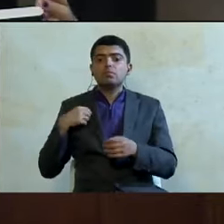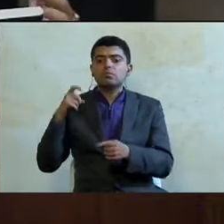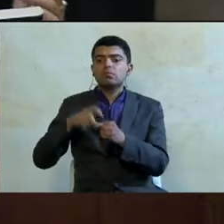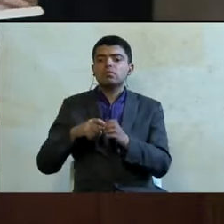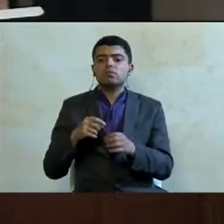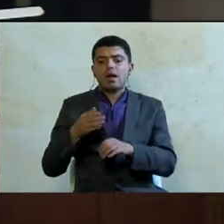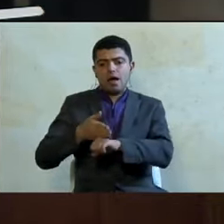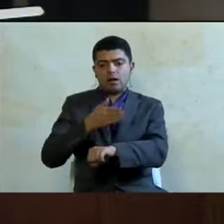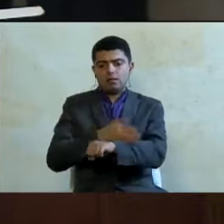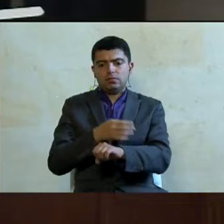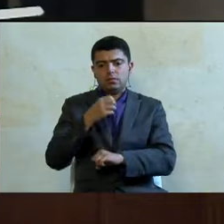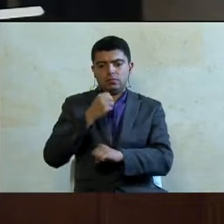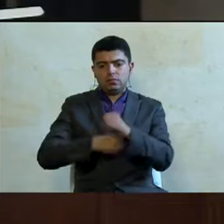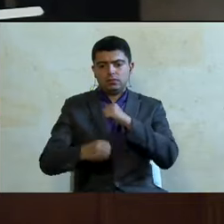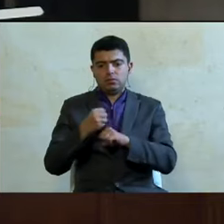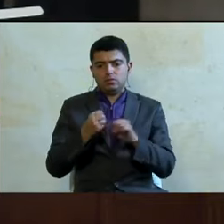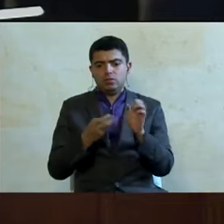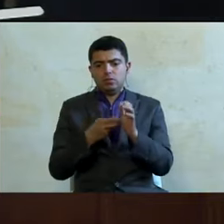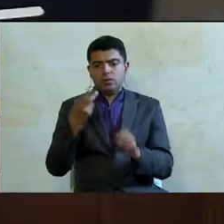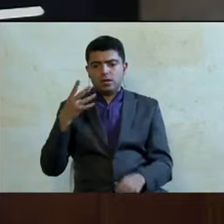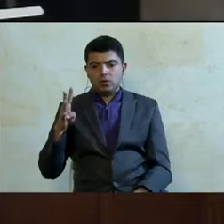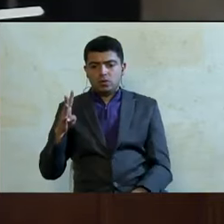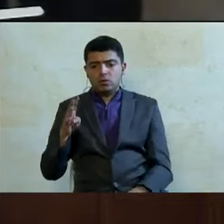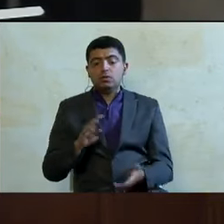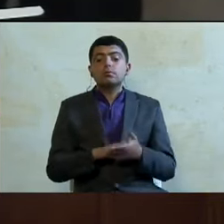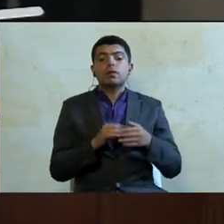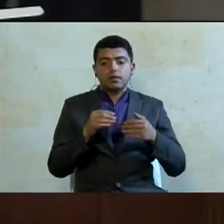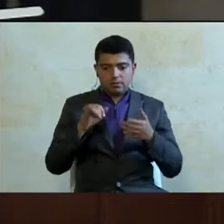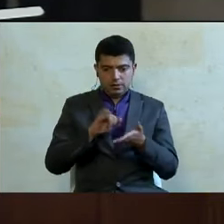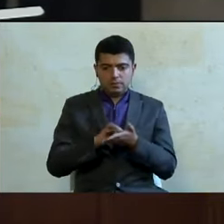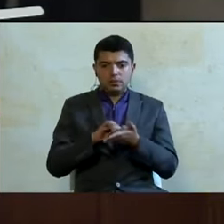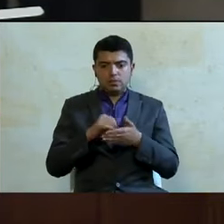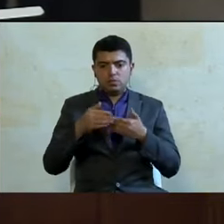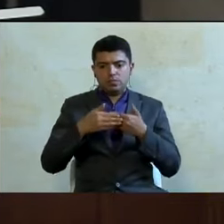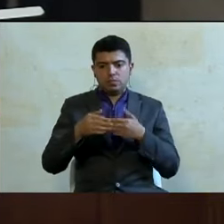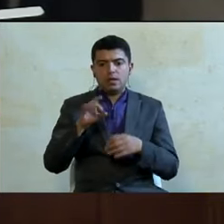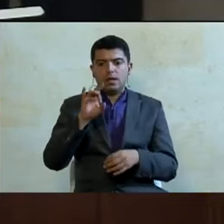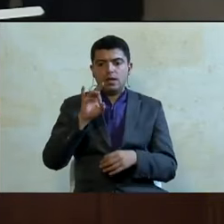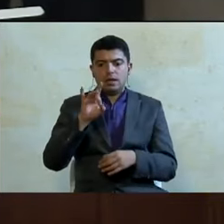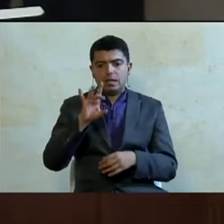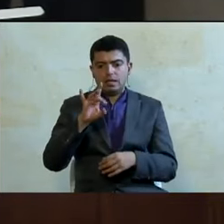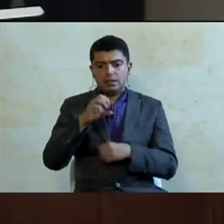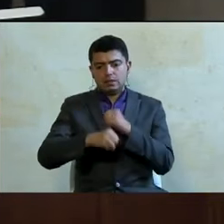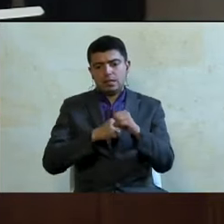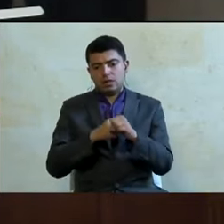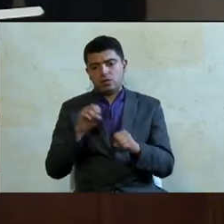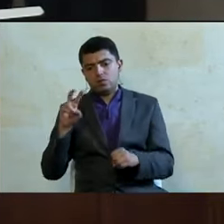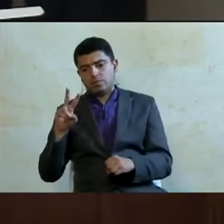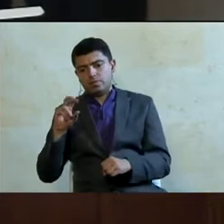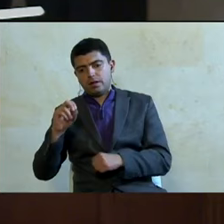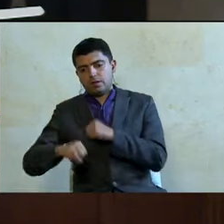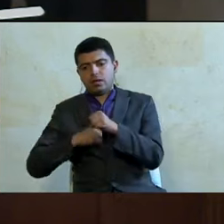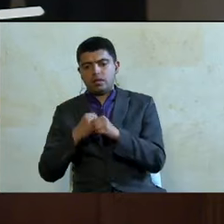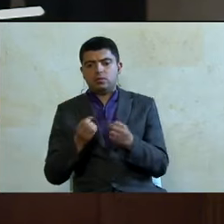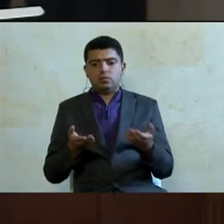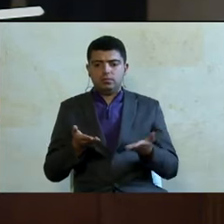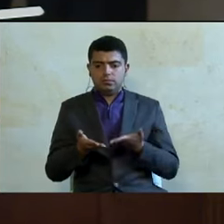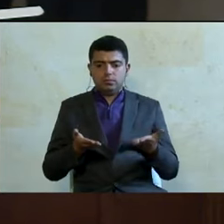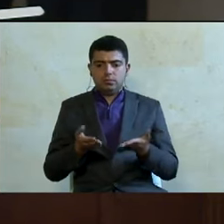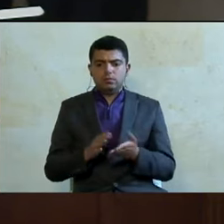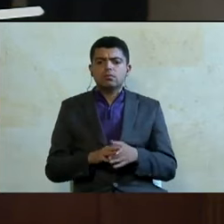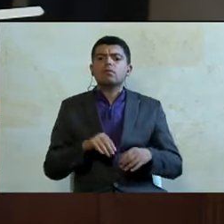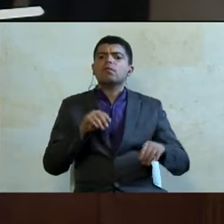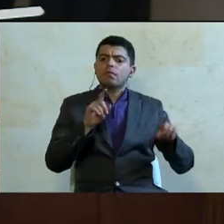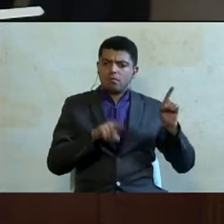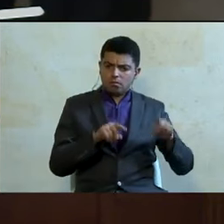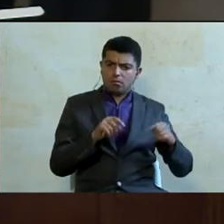2014 sea de los 15 a los 20 años cuando miles de policías y quiero hacer memoria ingresaron a